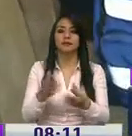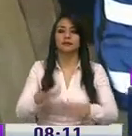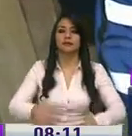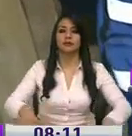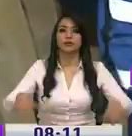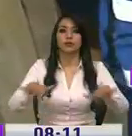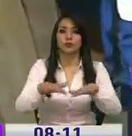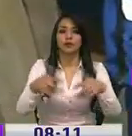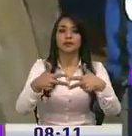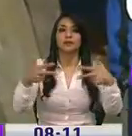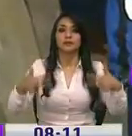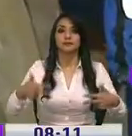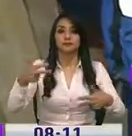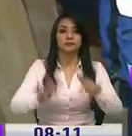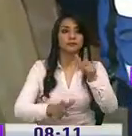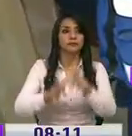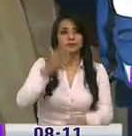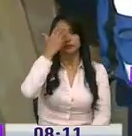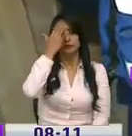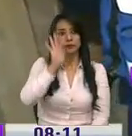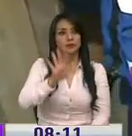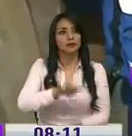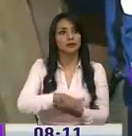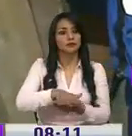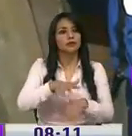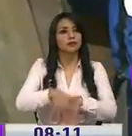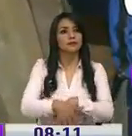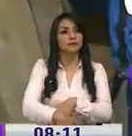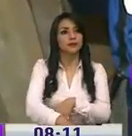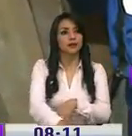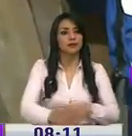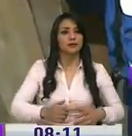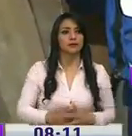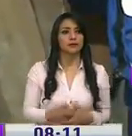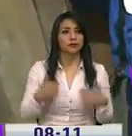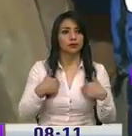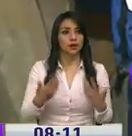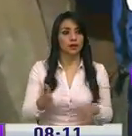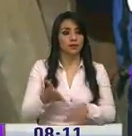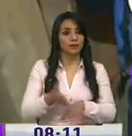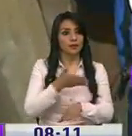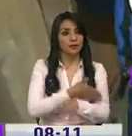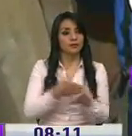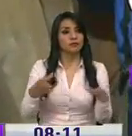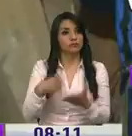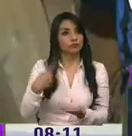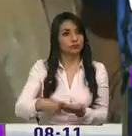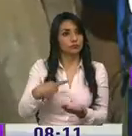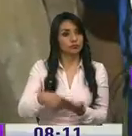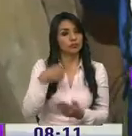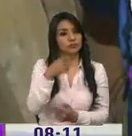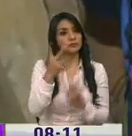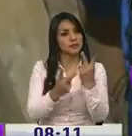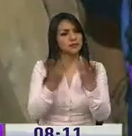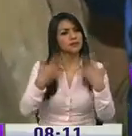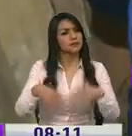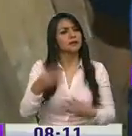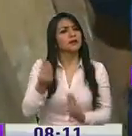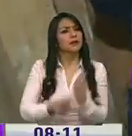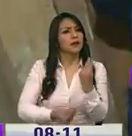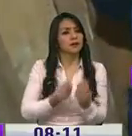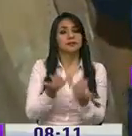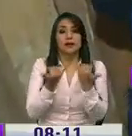están realmente preocupados por esta quebrada entiendo que ustedes ya han tenido varias reuniones de ahí ya han visitado el lugar qué es lo que va a ser la